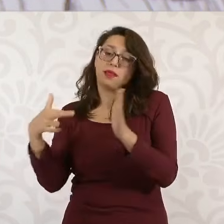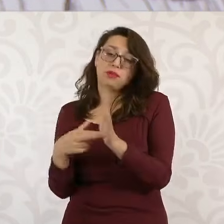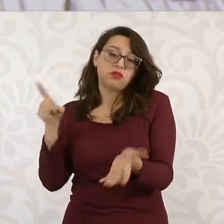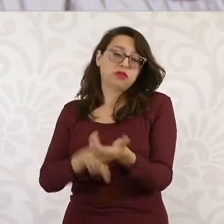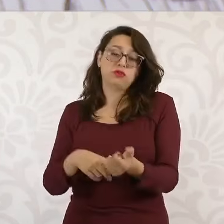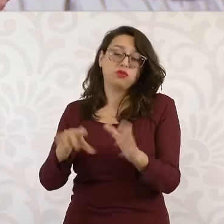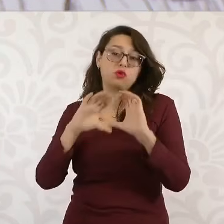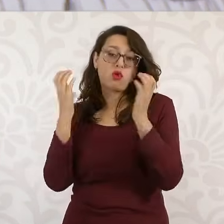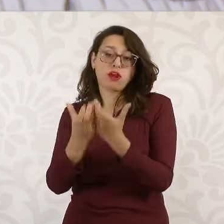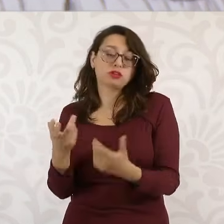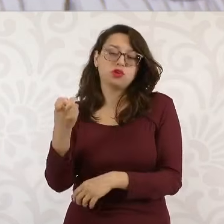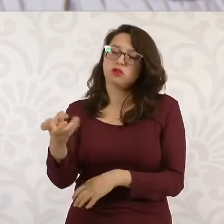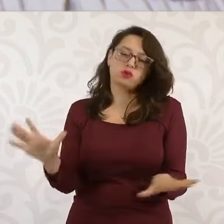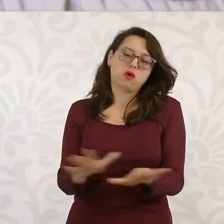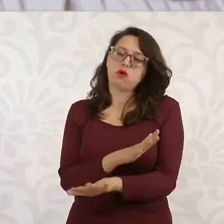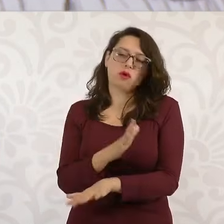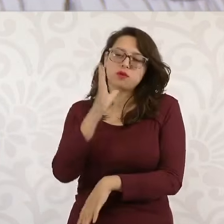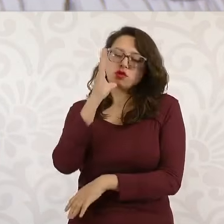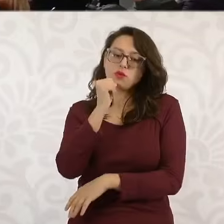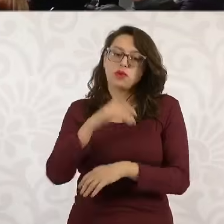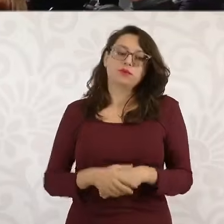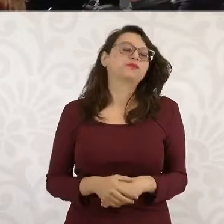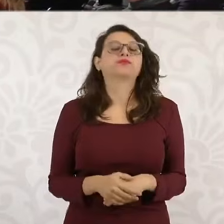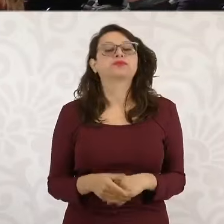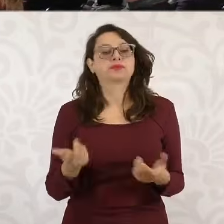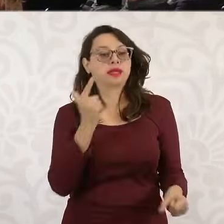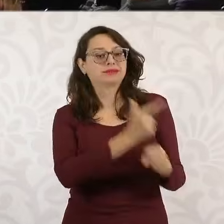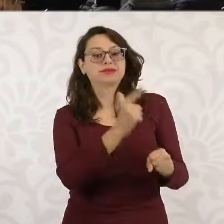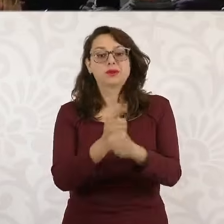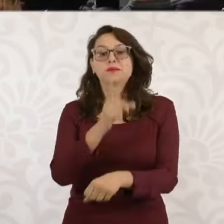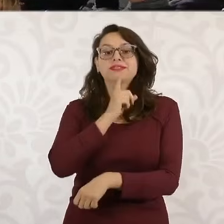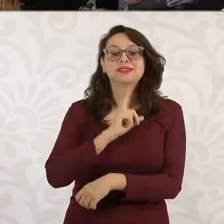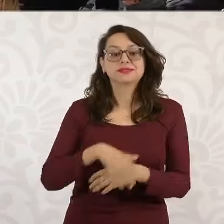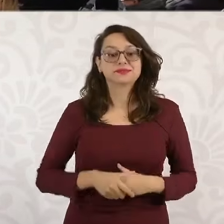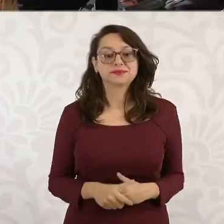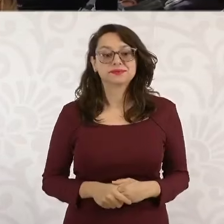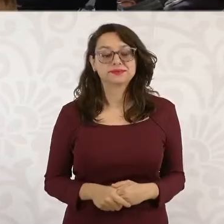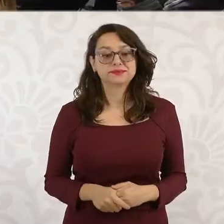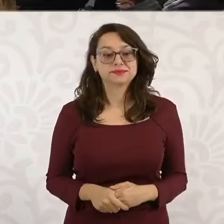Congreso, no es parte de la reforma electoral. Bueno, vamos con el detector de mentiras.